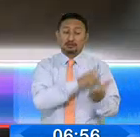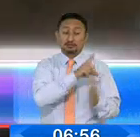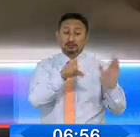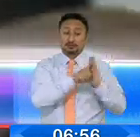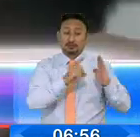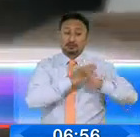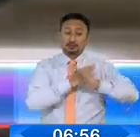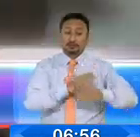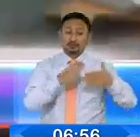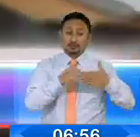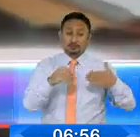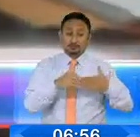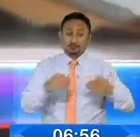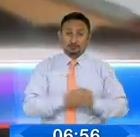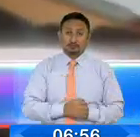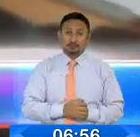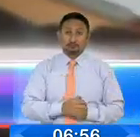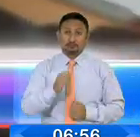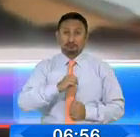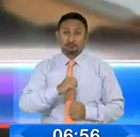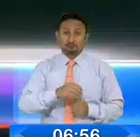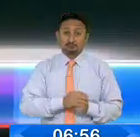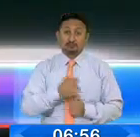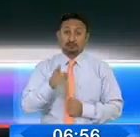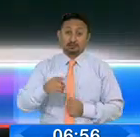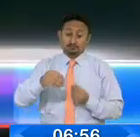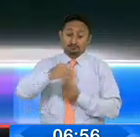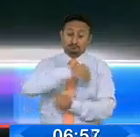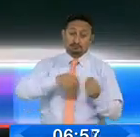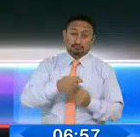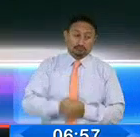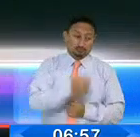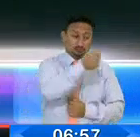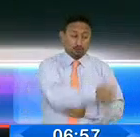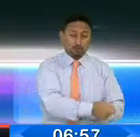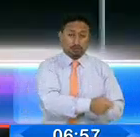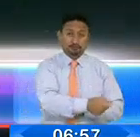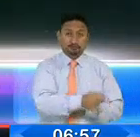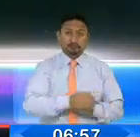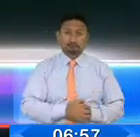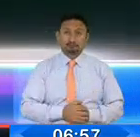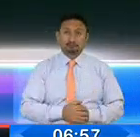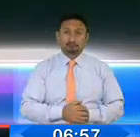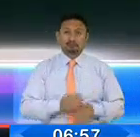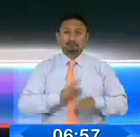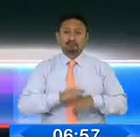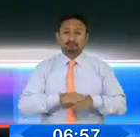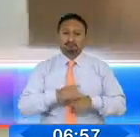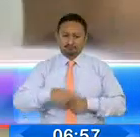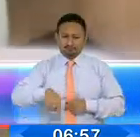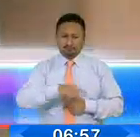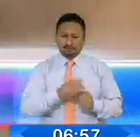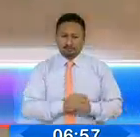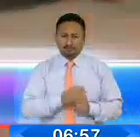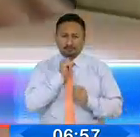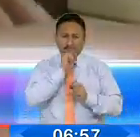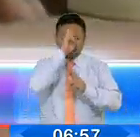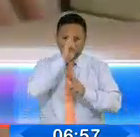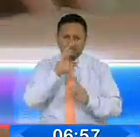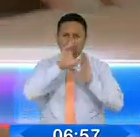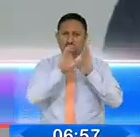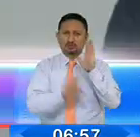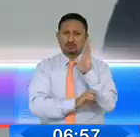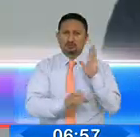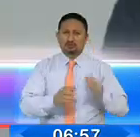la dolarización que fue devuelto por el Consejo de Administración Legislativa CAL tras considerarlo como